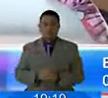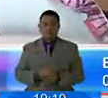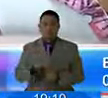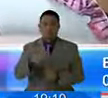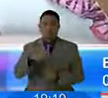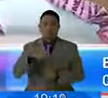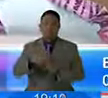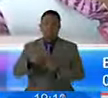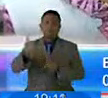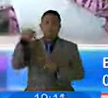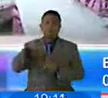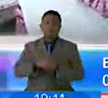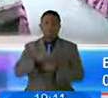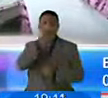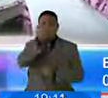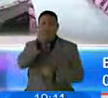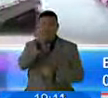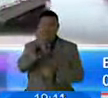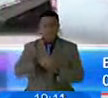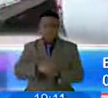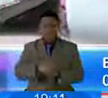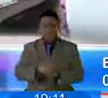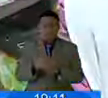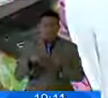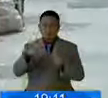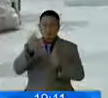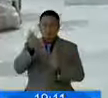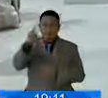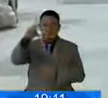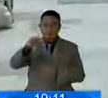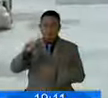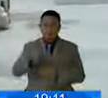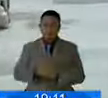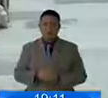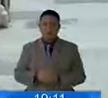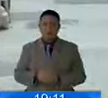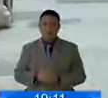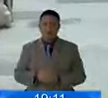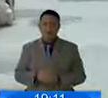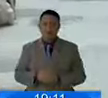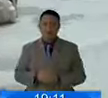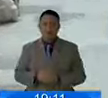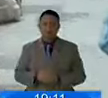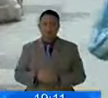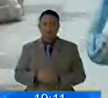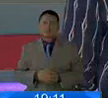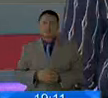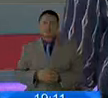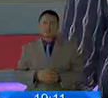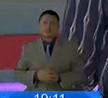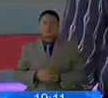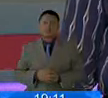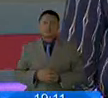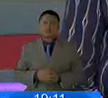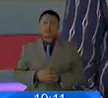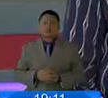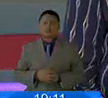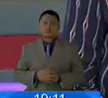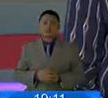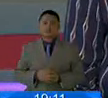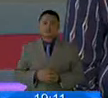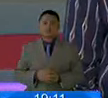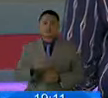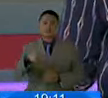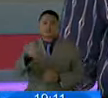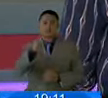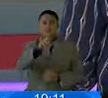el otro mes estaba cara las manzanas y de noche a la mañana bajó la manzana. En Quito informó Adriana Rojas. Solo hasta el